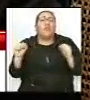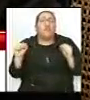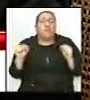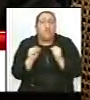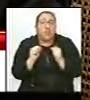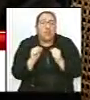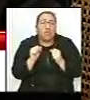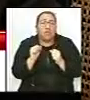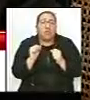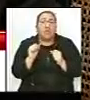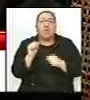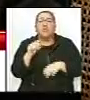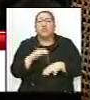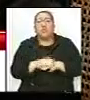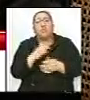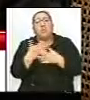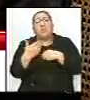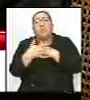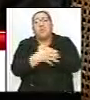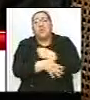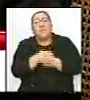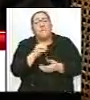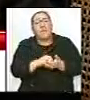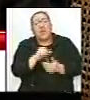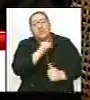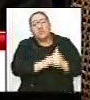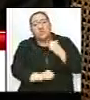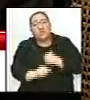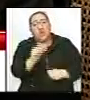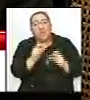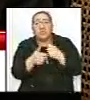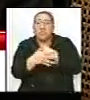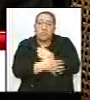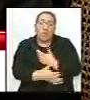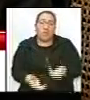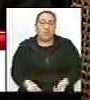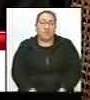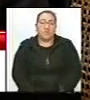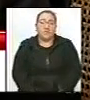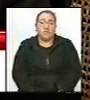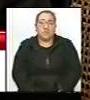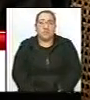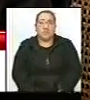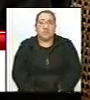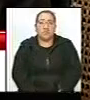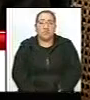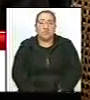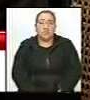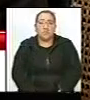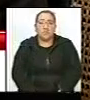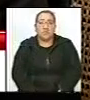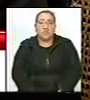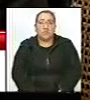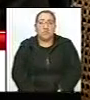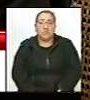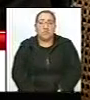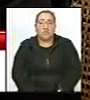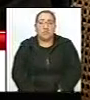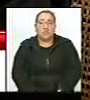de pobreza, y los que más sufren en estas heladas son los pobres, son los niños,